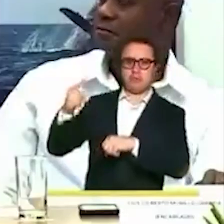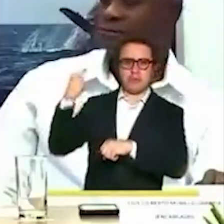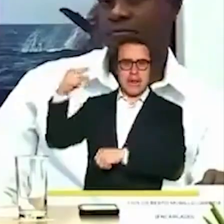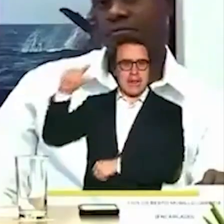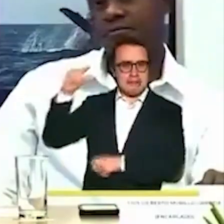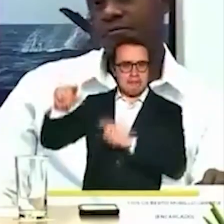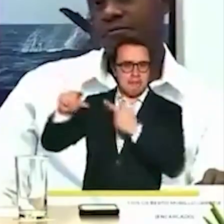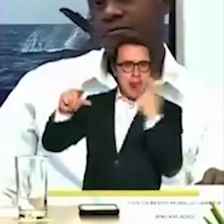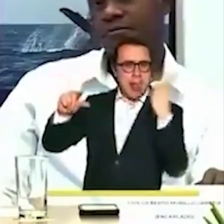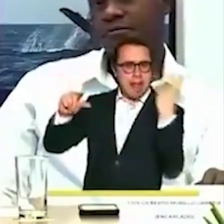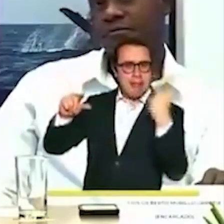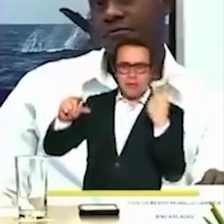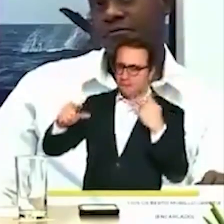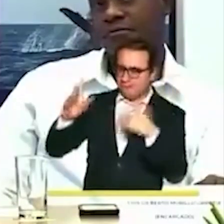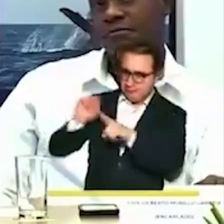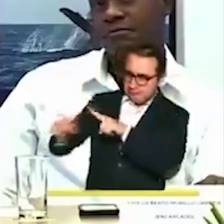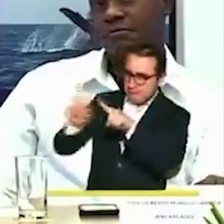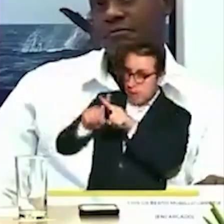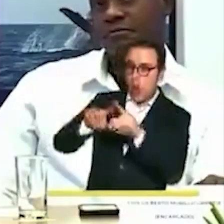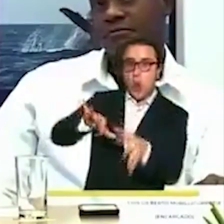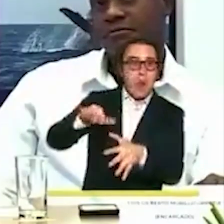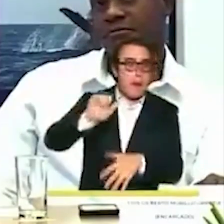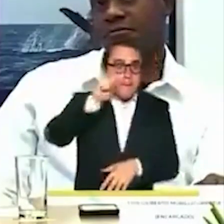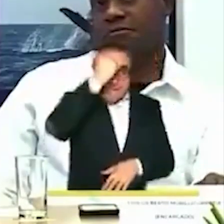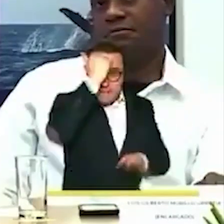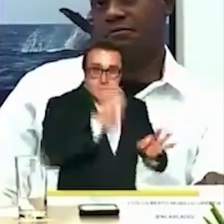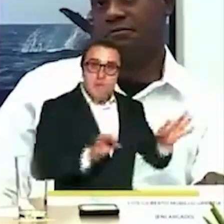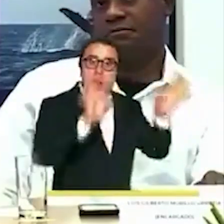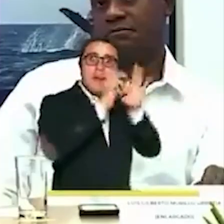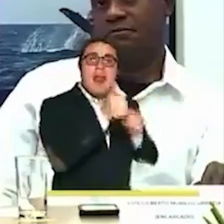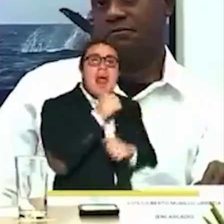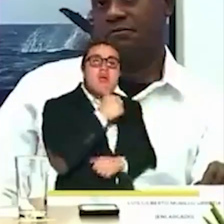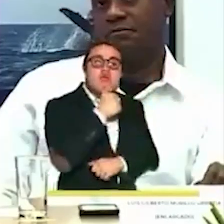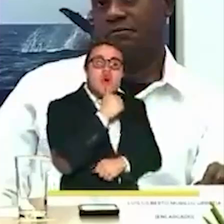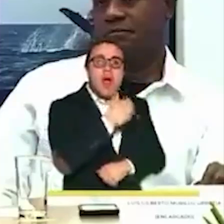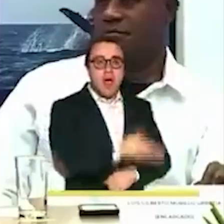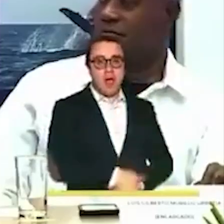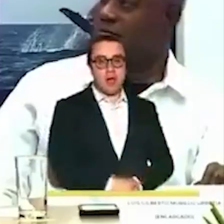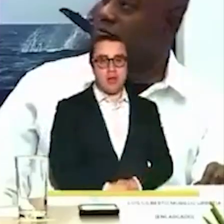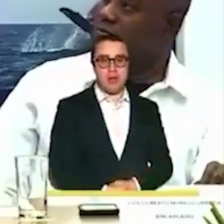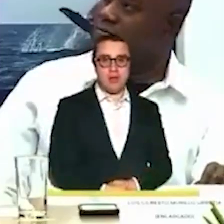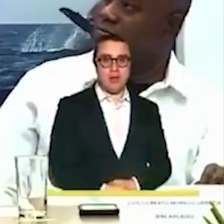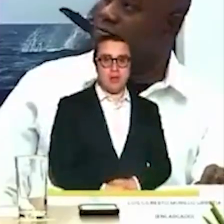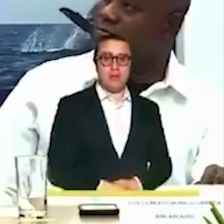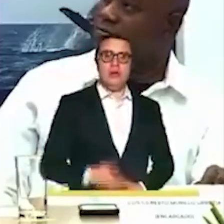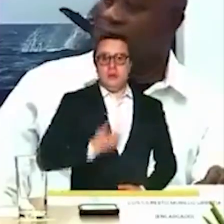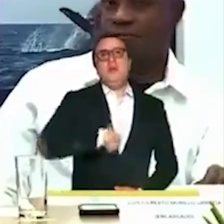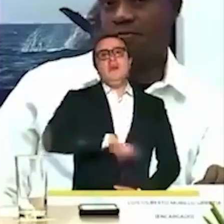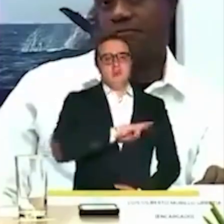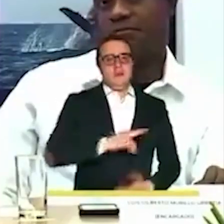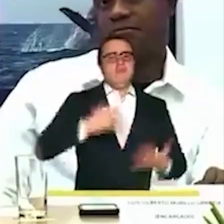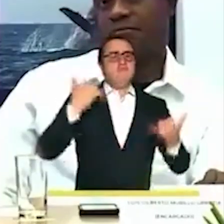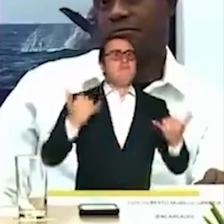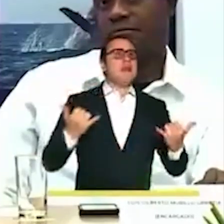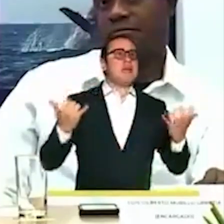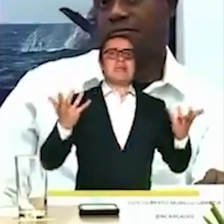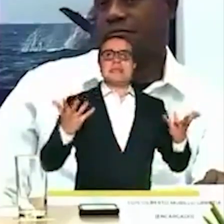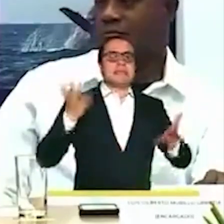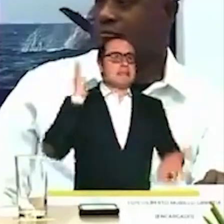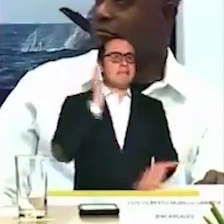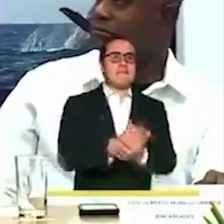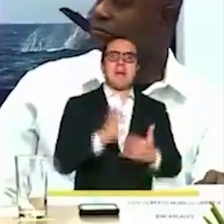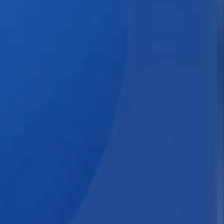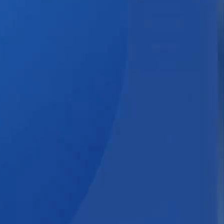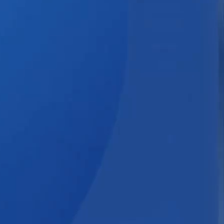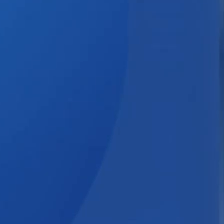etcétera, el agua. Y por eso estamos en cierta forma incapacitados para asumir los problemas de